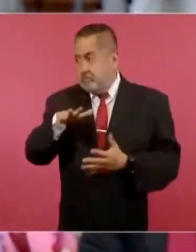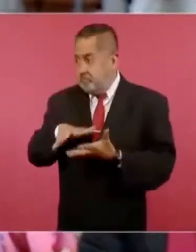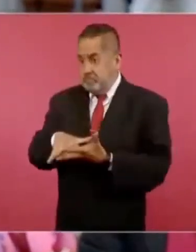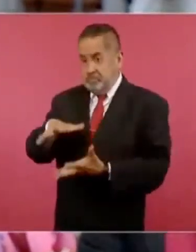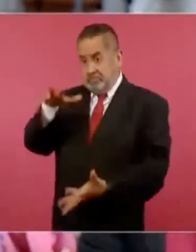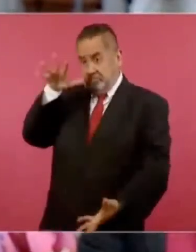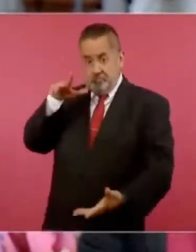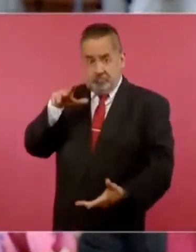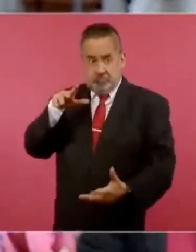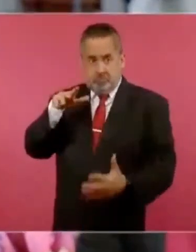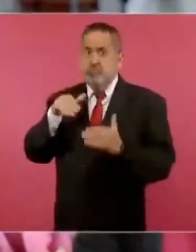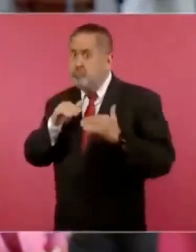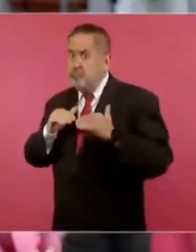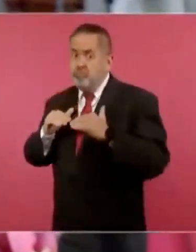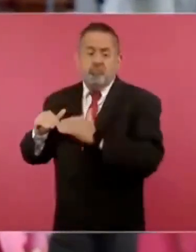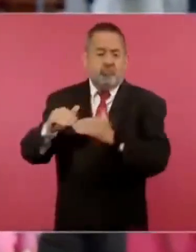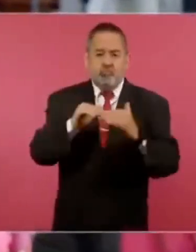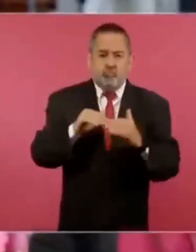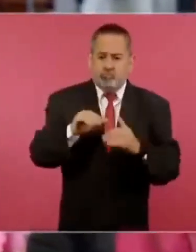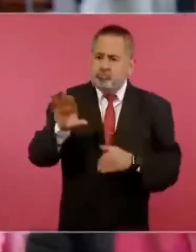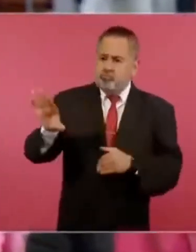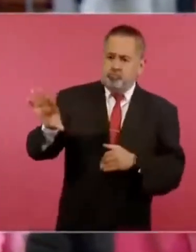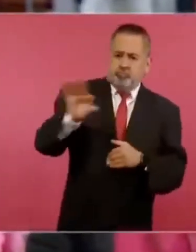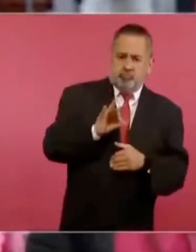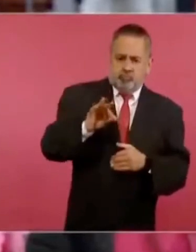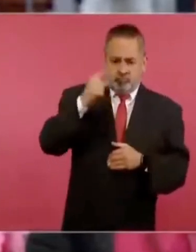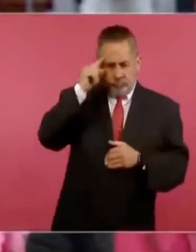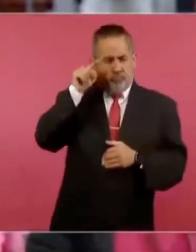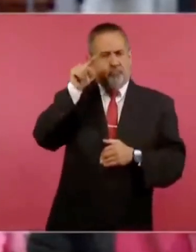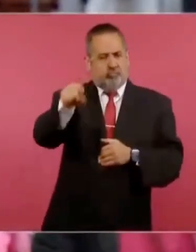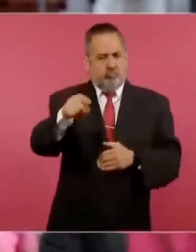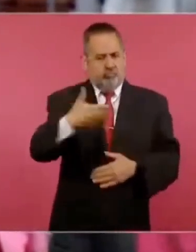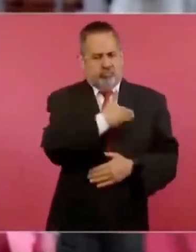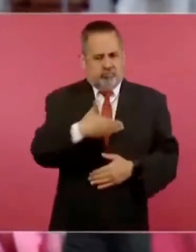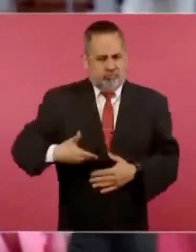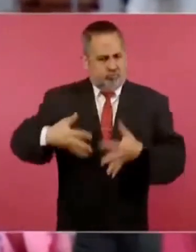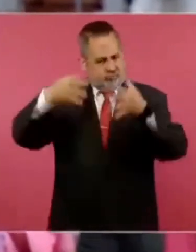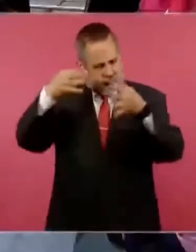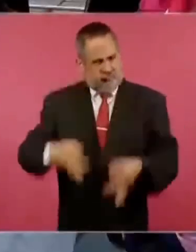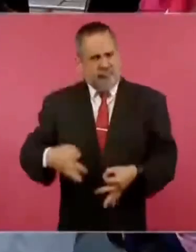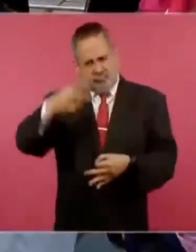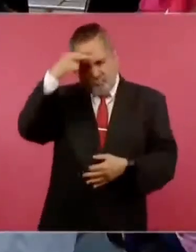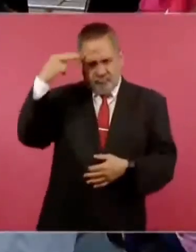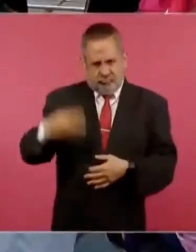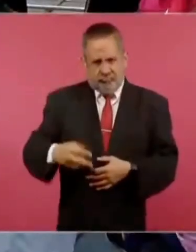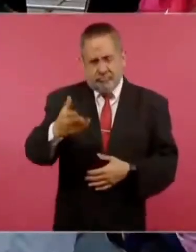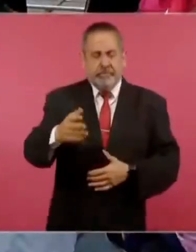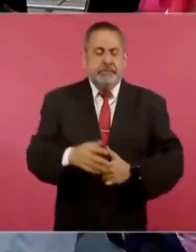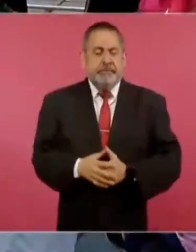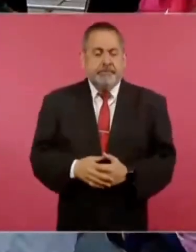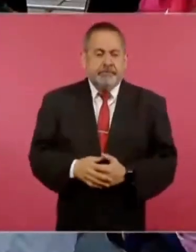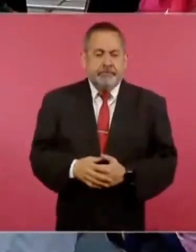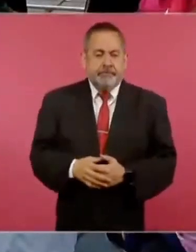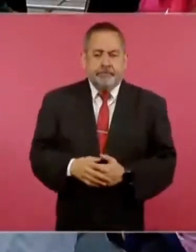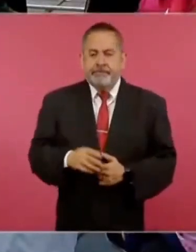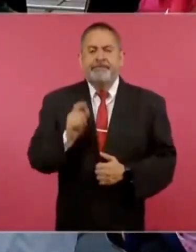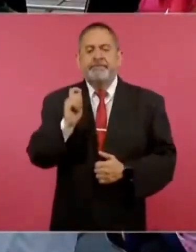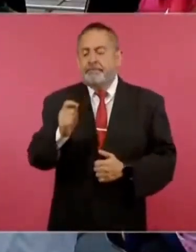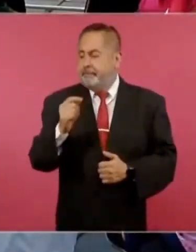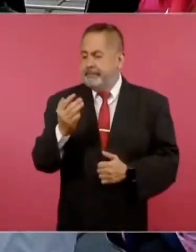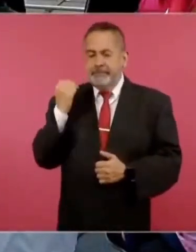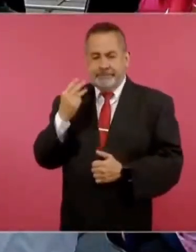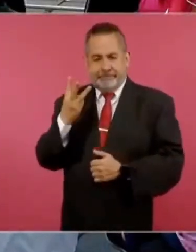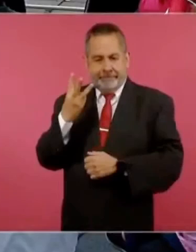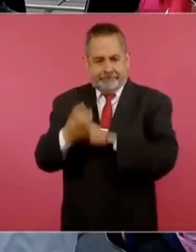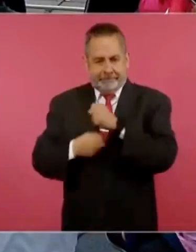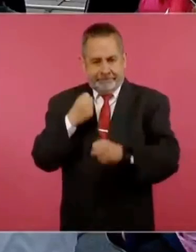o unánime, de nombrarlo a usted presidente legítimo de México. Incluso hace 3 años yo